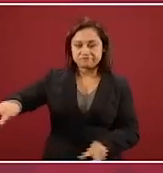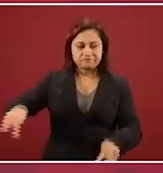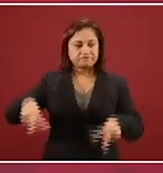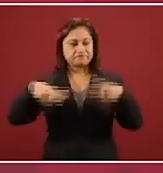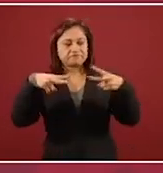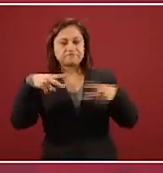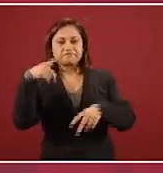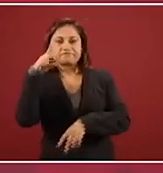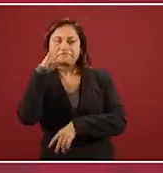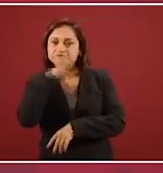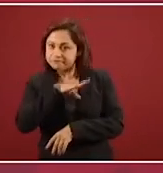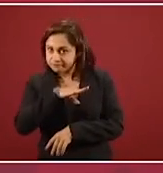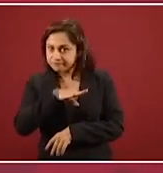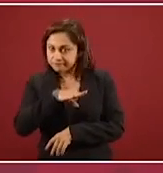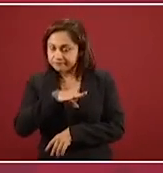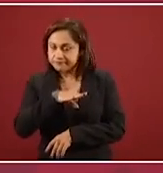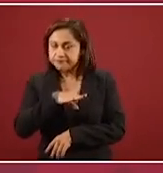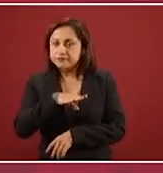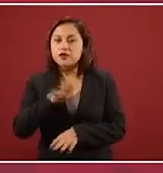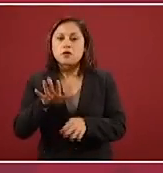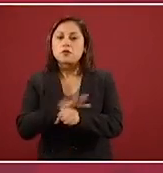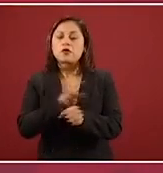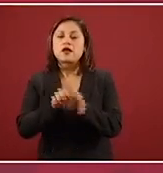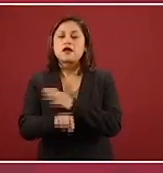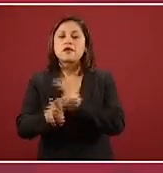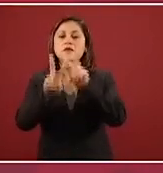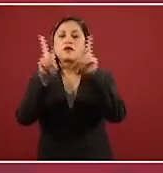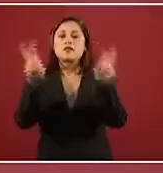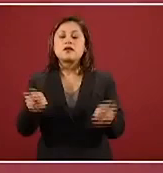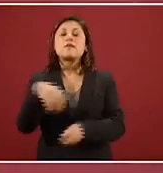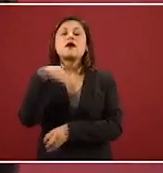Ya el corrupto